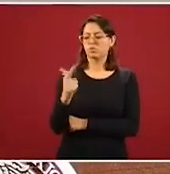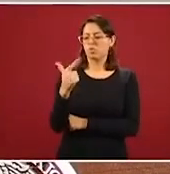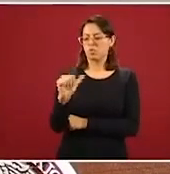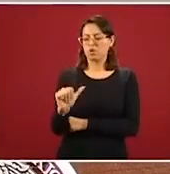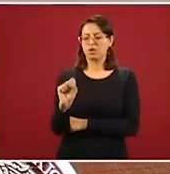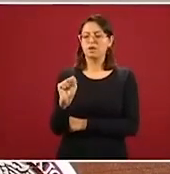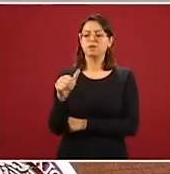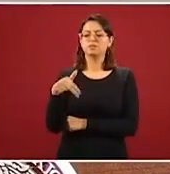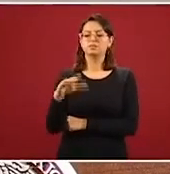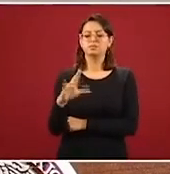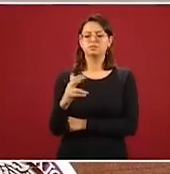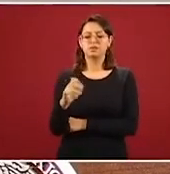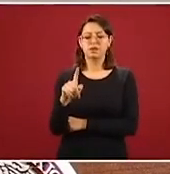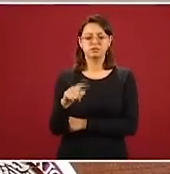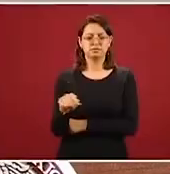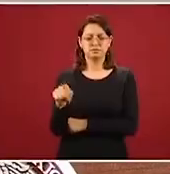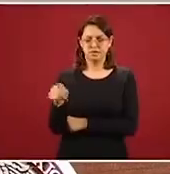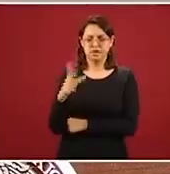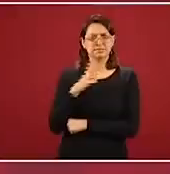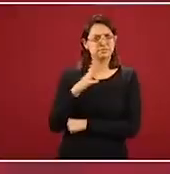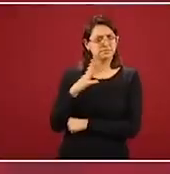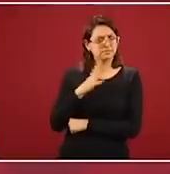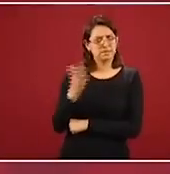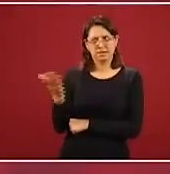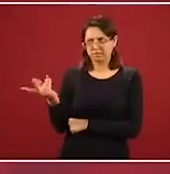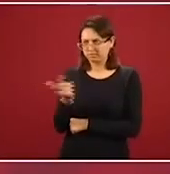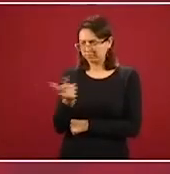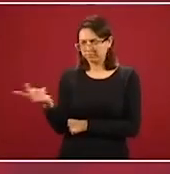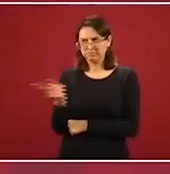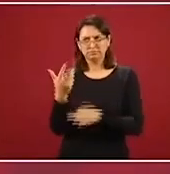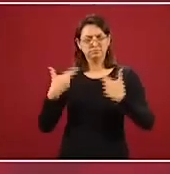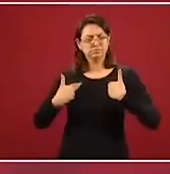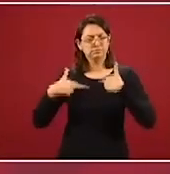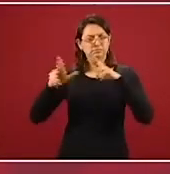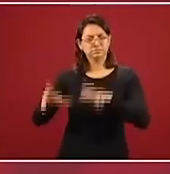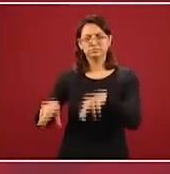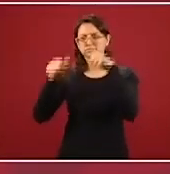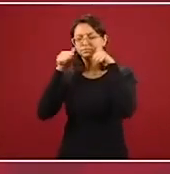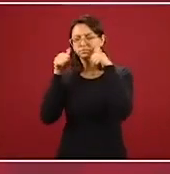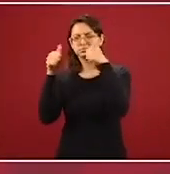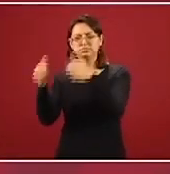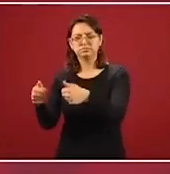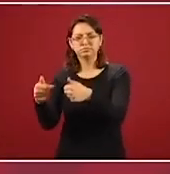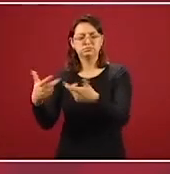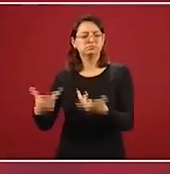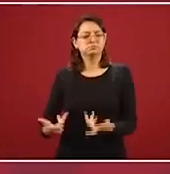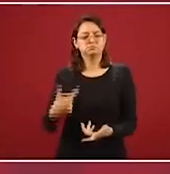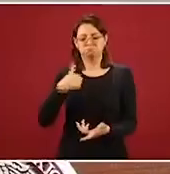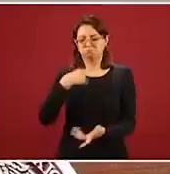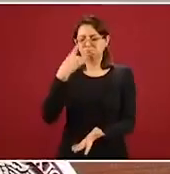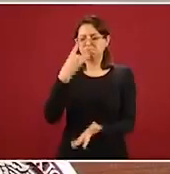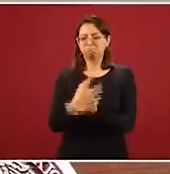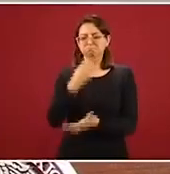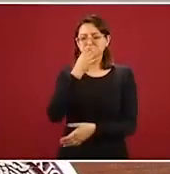Y todo nuestro respeto y garantías para